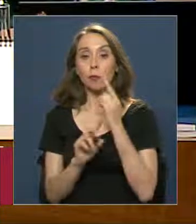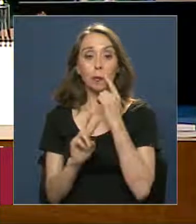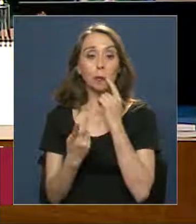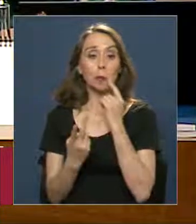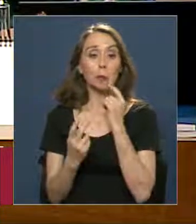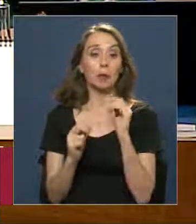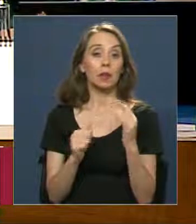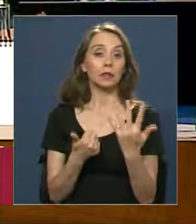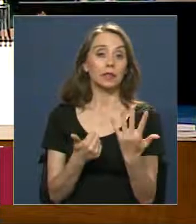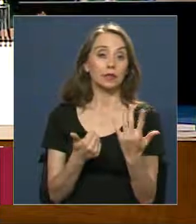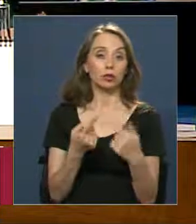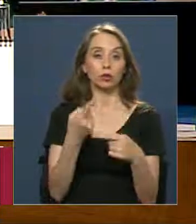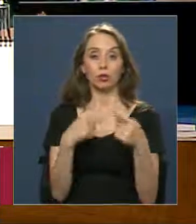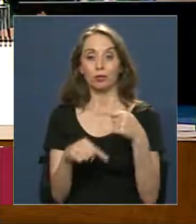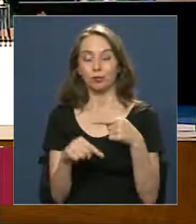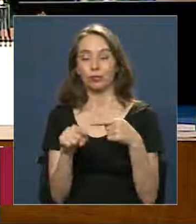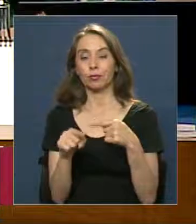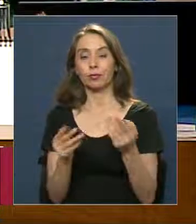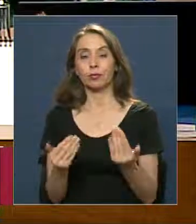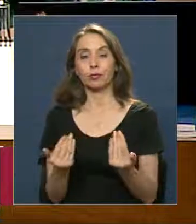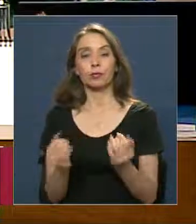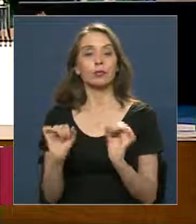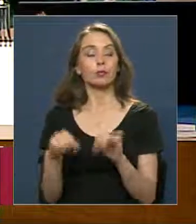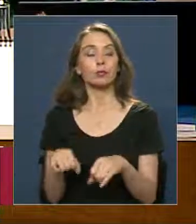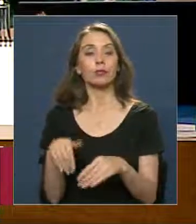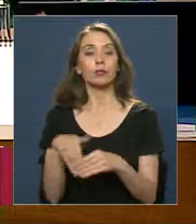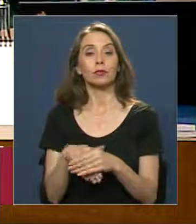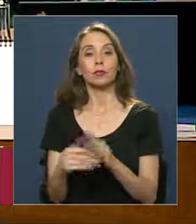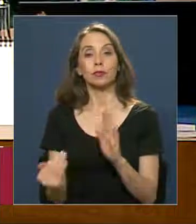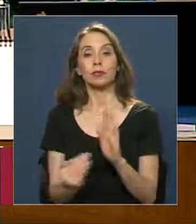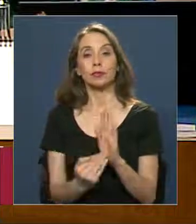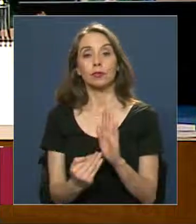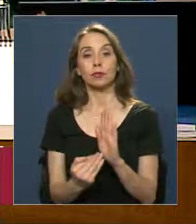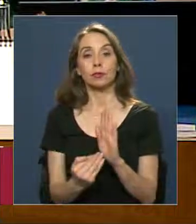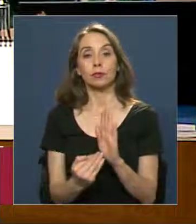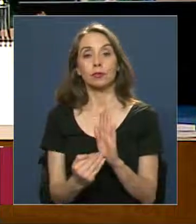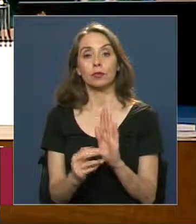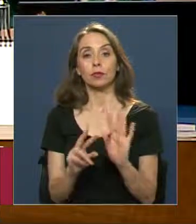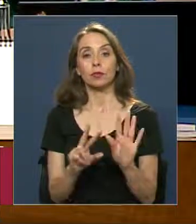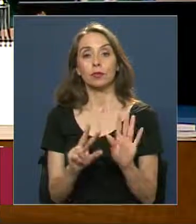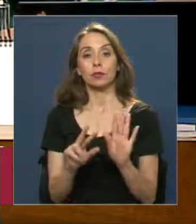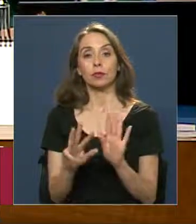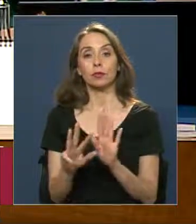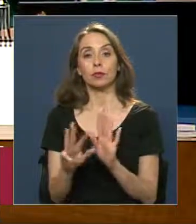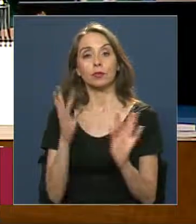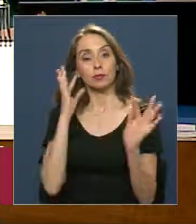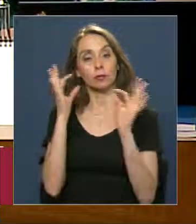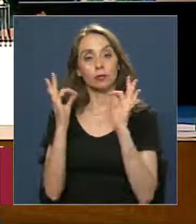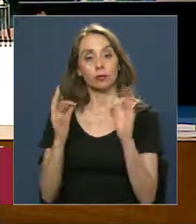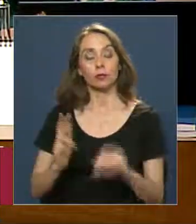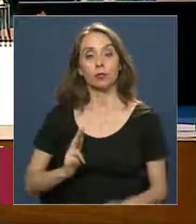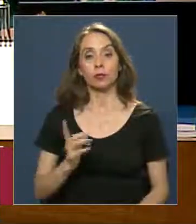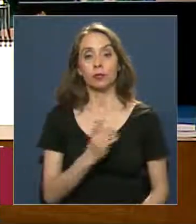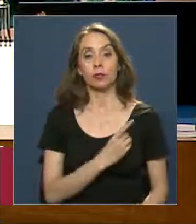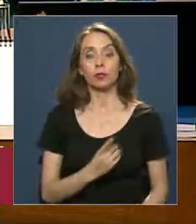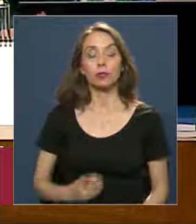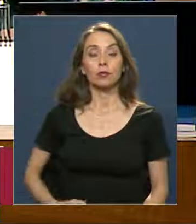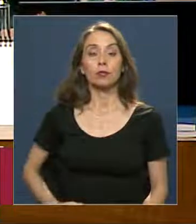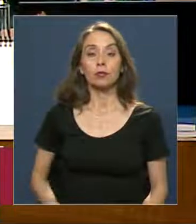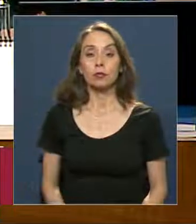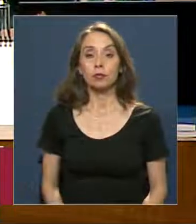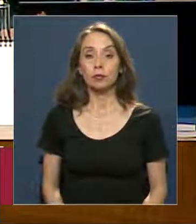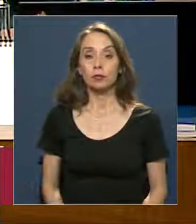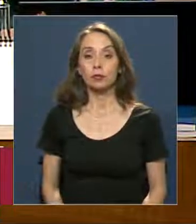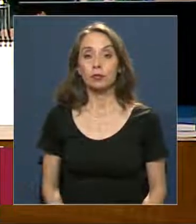ser 6, que requiere para su aprobación del voto favorable de 89 señoras y señores